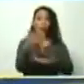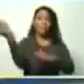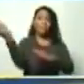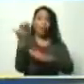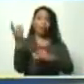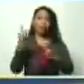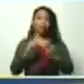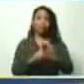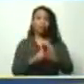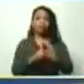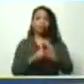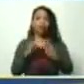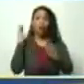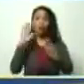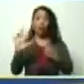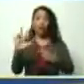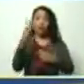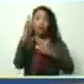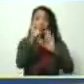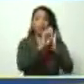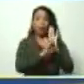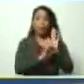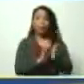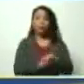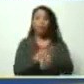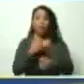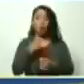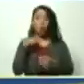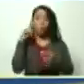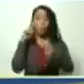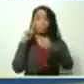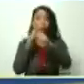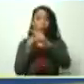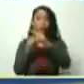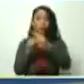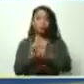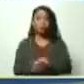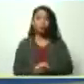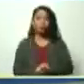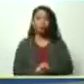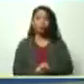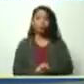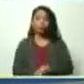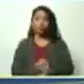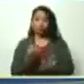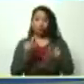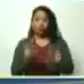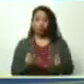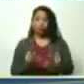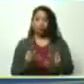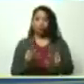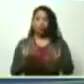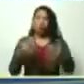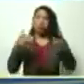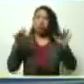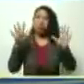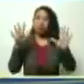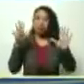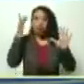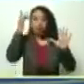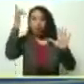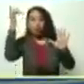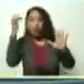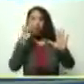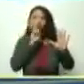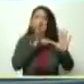y vino la tercera etapa que yo la ubico modestamente quizás los intelectuales los